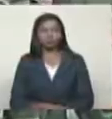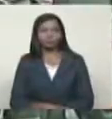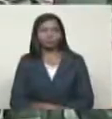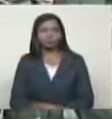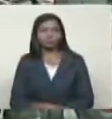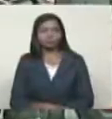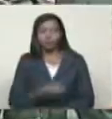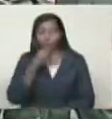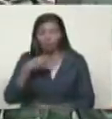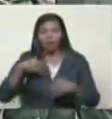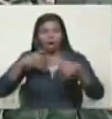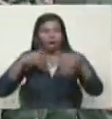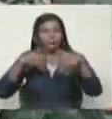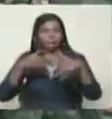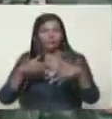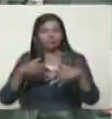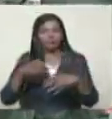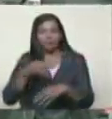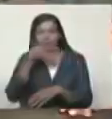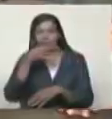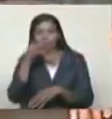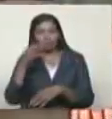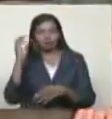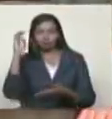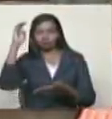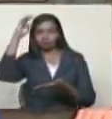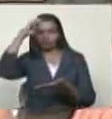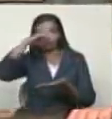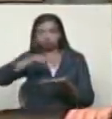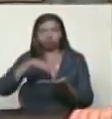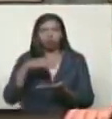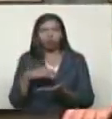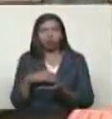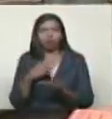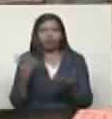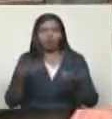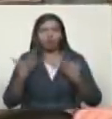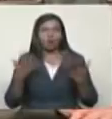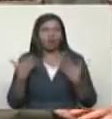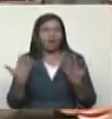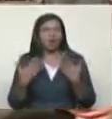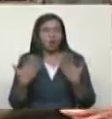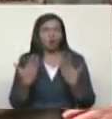Buena marcha en este atardecer de Aragua. Atardecer caluroso.